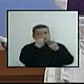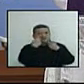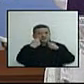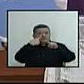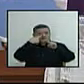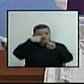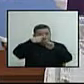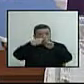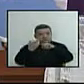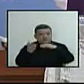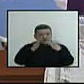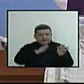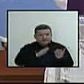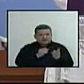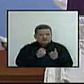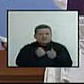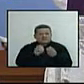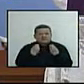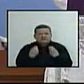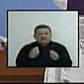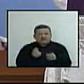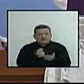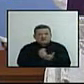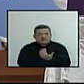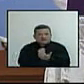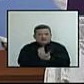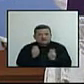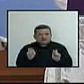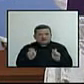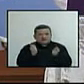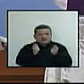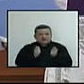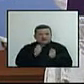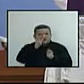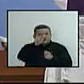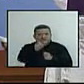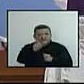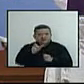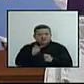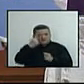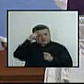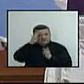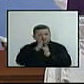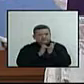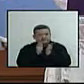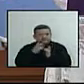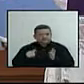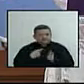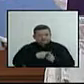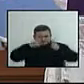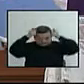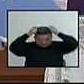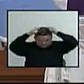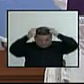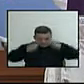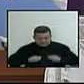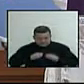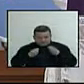del mundo. Por nuestro Señor Jesucristo, tu Hijo, que vive y reina